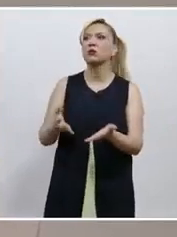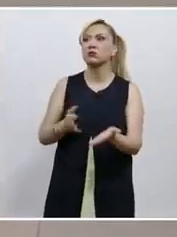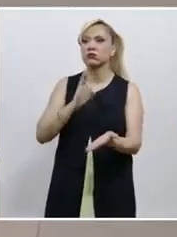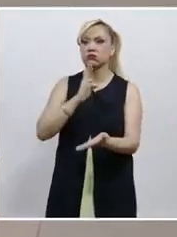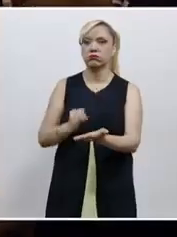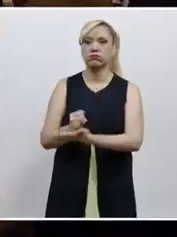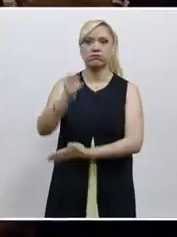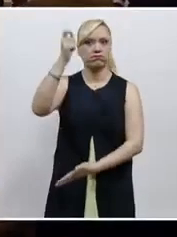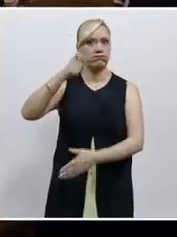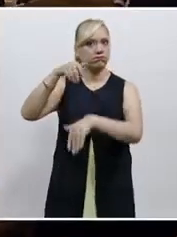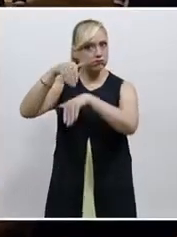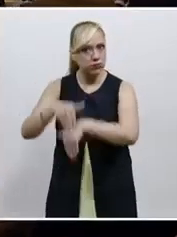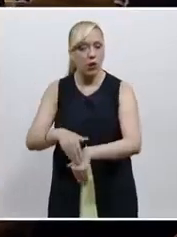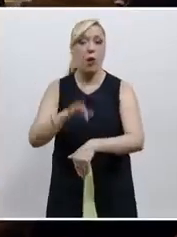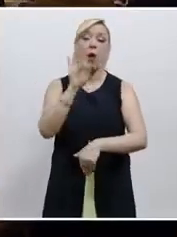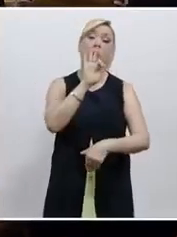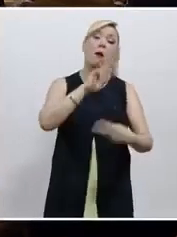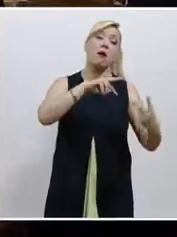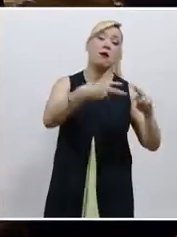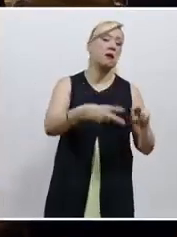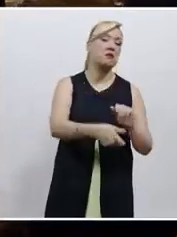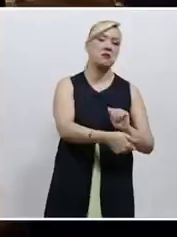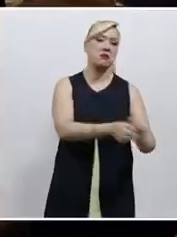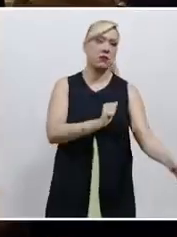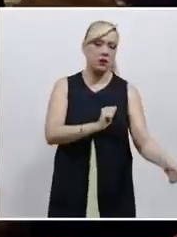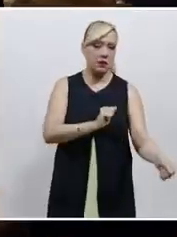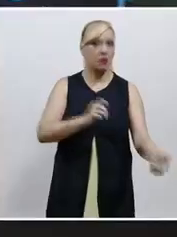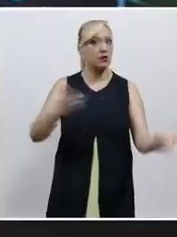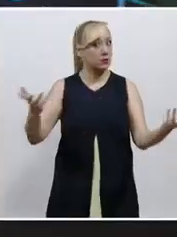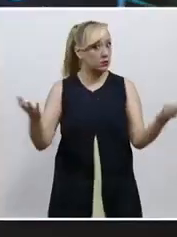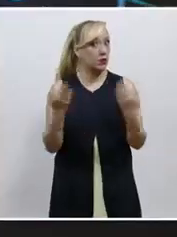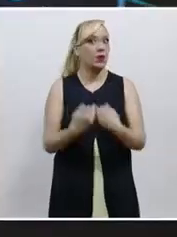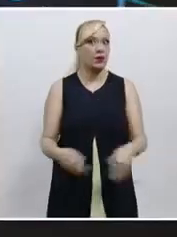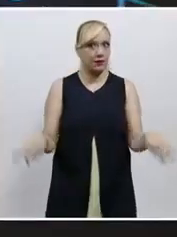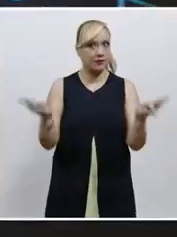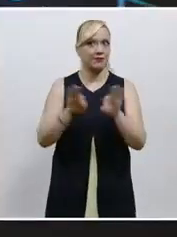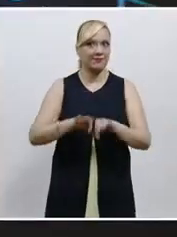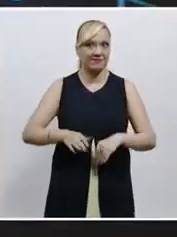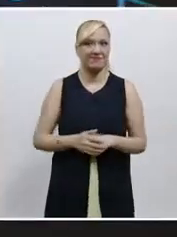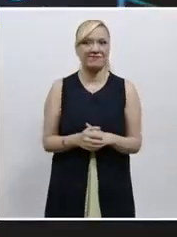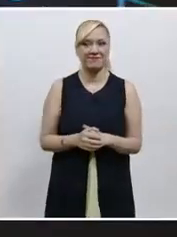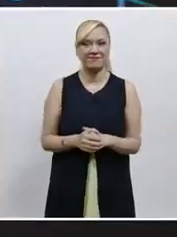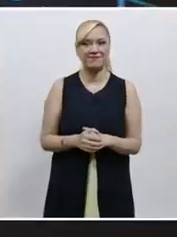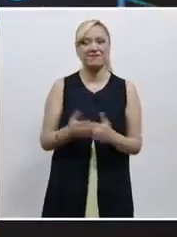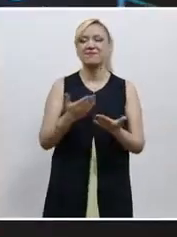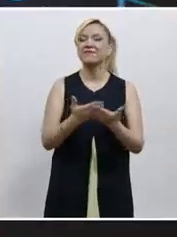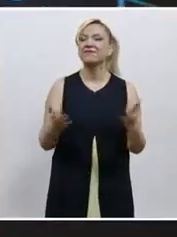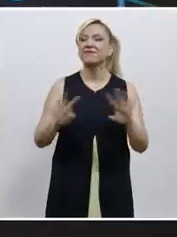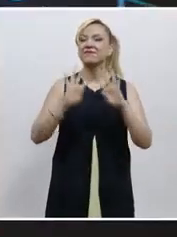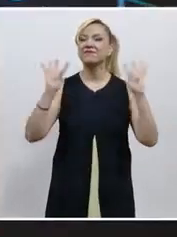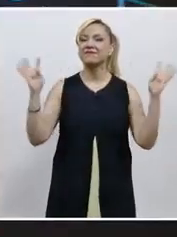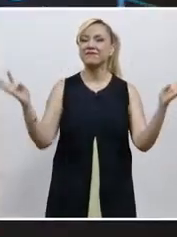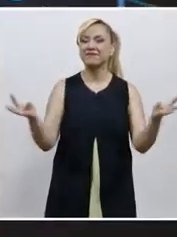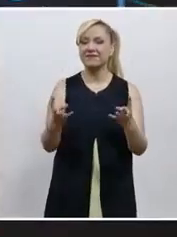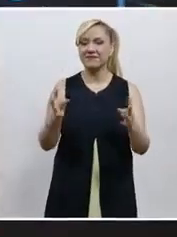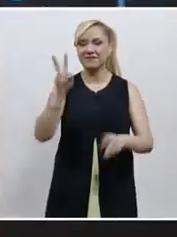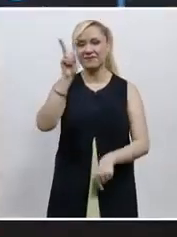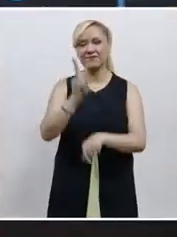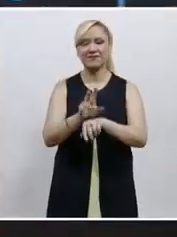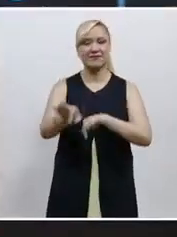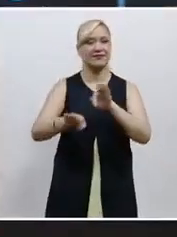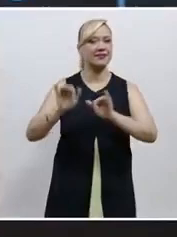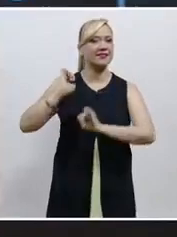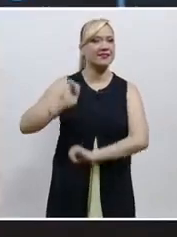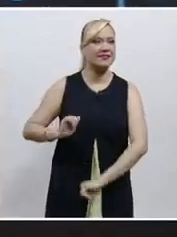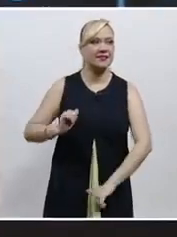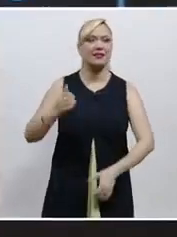de la sentencia. Poder Informativo, Laura Murillo. Y el Consejo de la Judicatura Federal publicó el acuerdo del Pleno